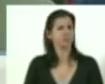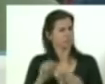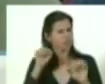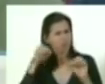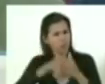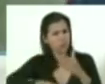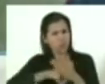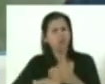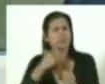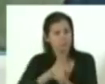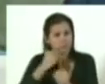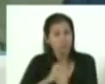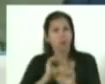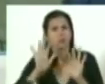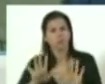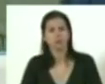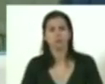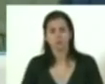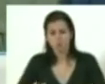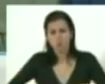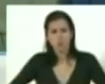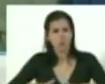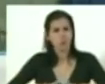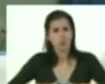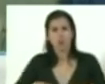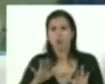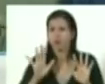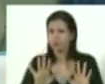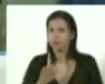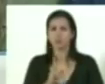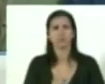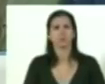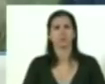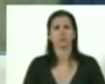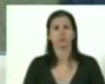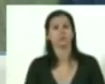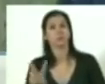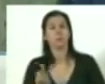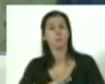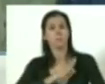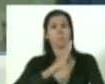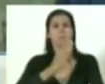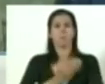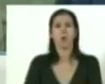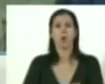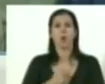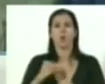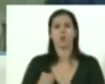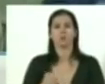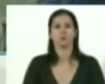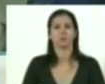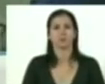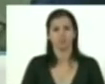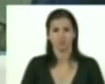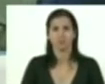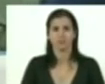así, a forjarla así. Una Venezuela potencia,